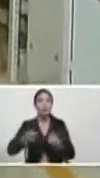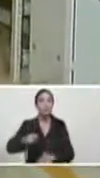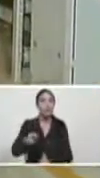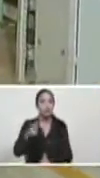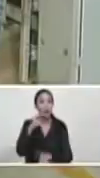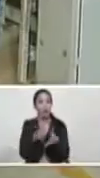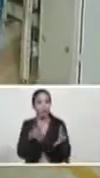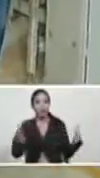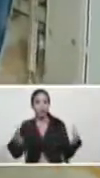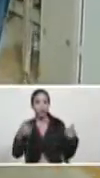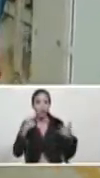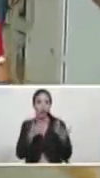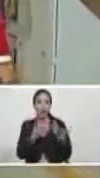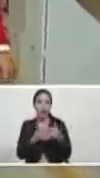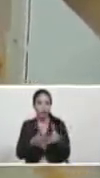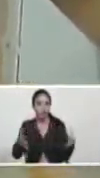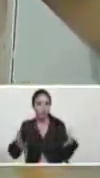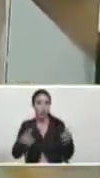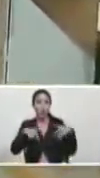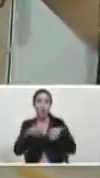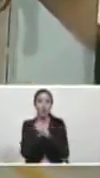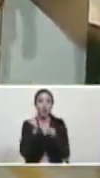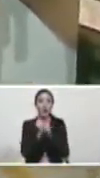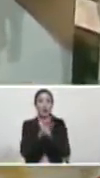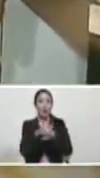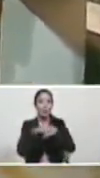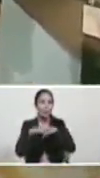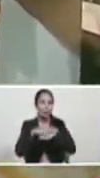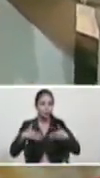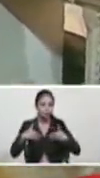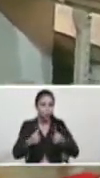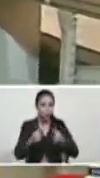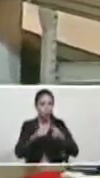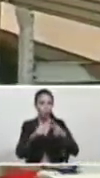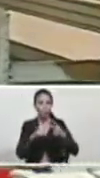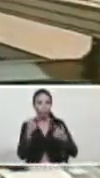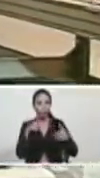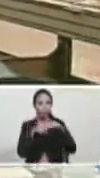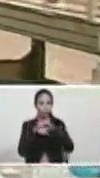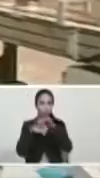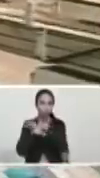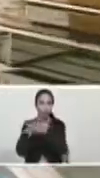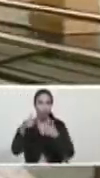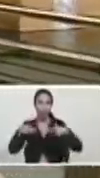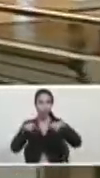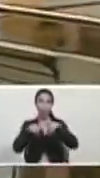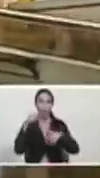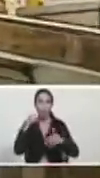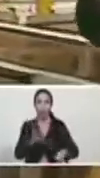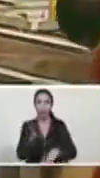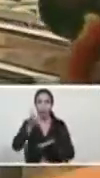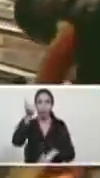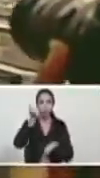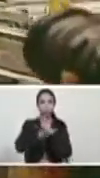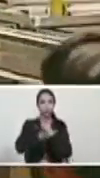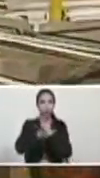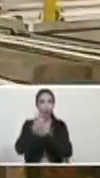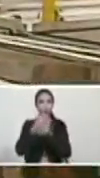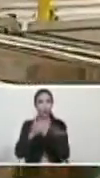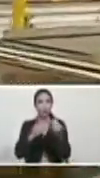los trabajadores del Ministerio de Poder Popular para la Salud. Precisamente, miren, todas las marcas